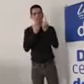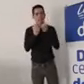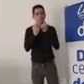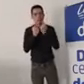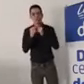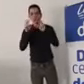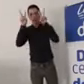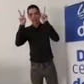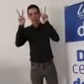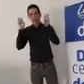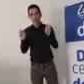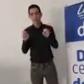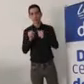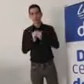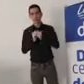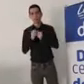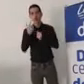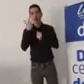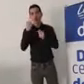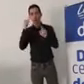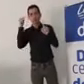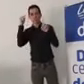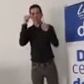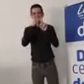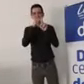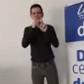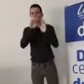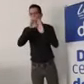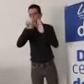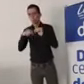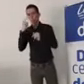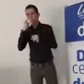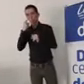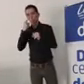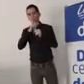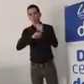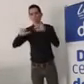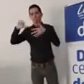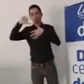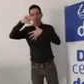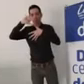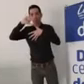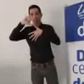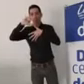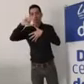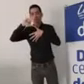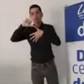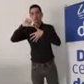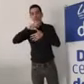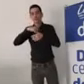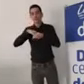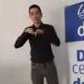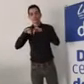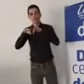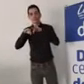principales que algunas naciones, en América Latina, por ejemplo, lograron cumplir en una manera, de una proporción interesante, por ejemplo, lo que tiene que ver